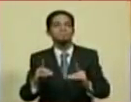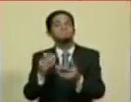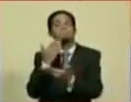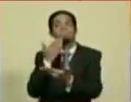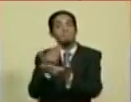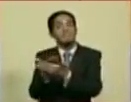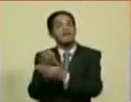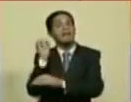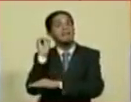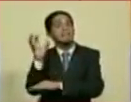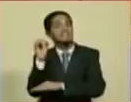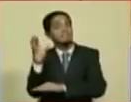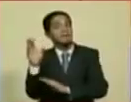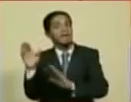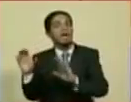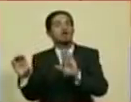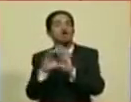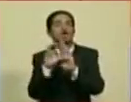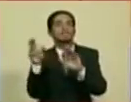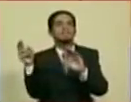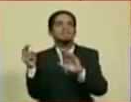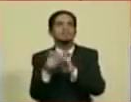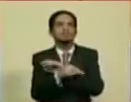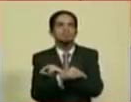Nacional Constituyente